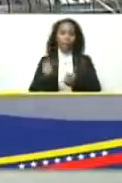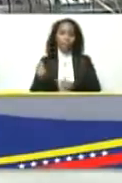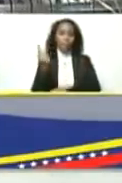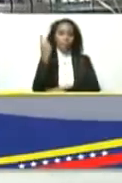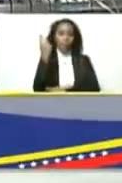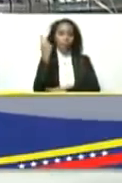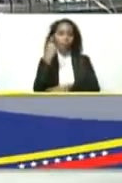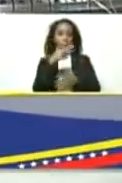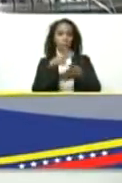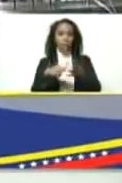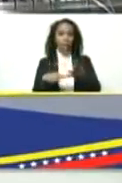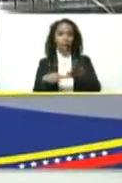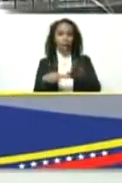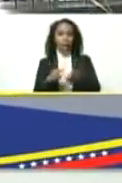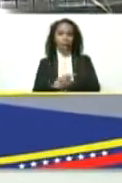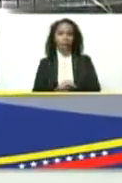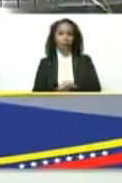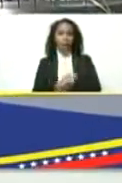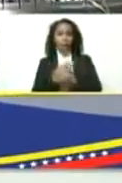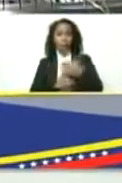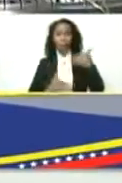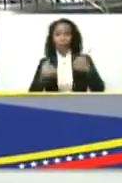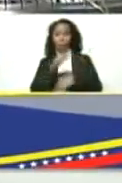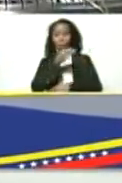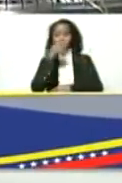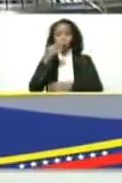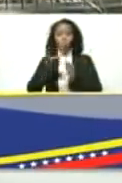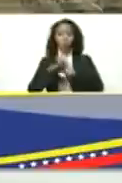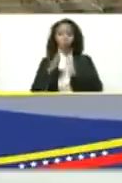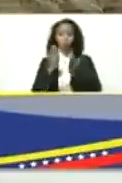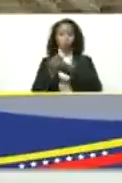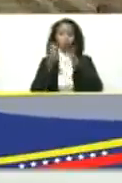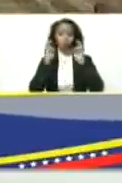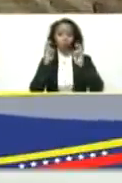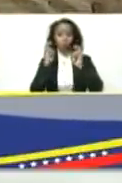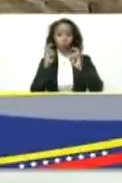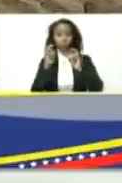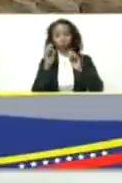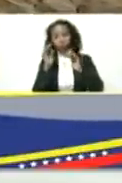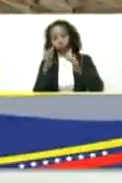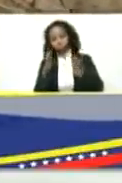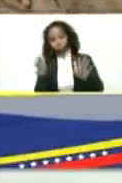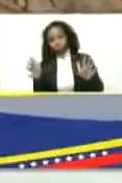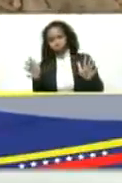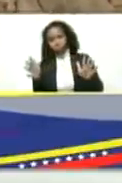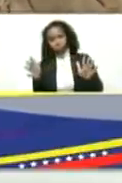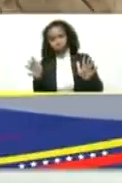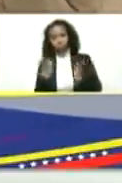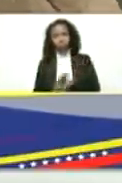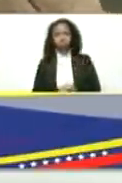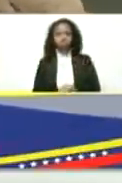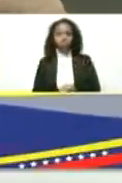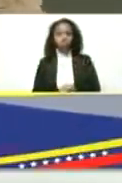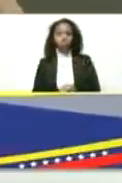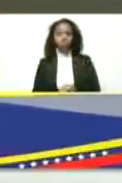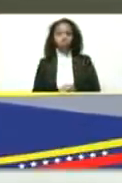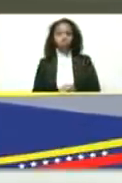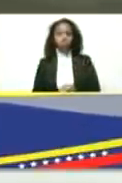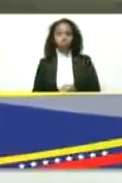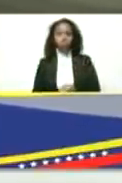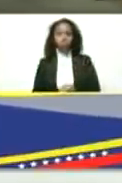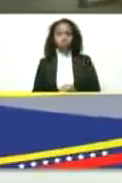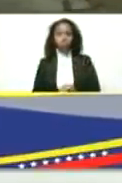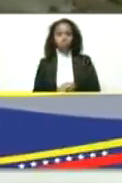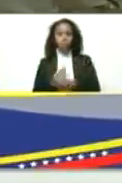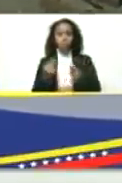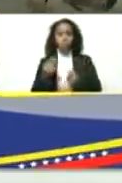los productos de mayor calidad del mundo, producto de, valga la redundancia, de la